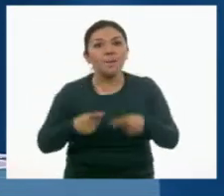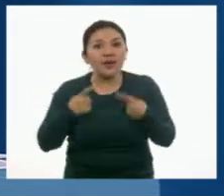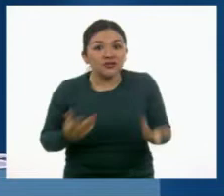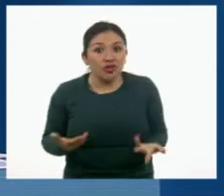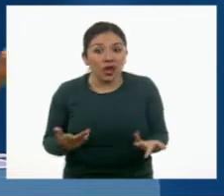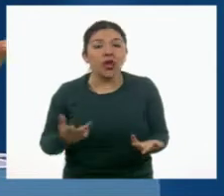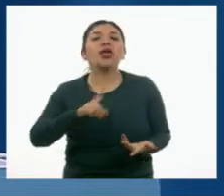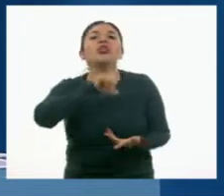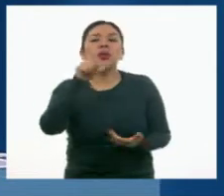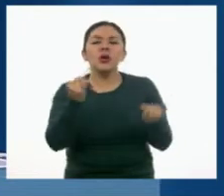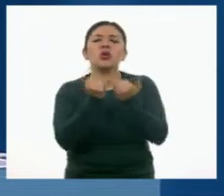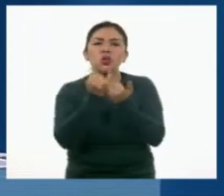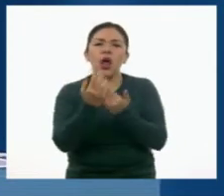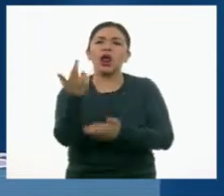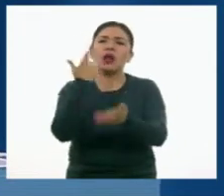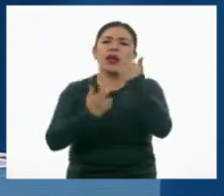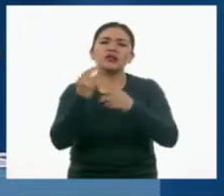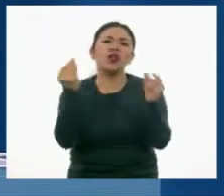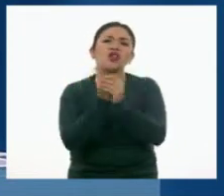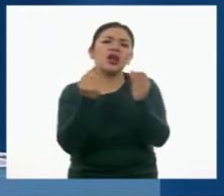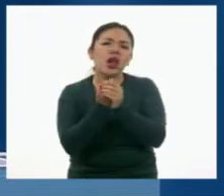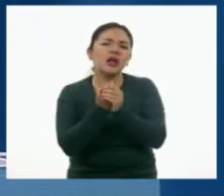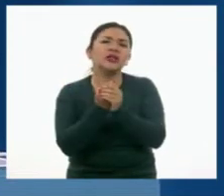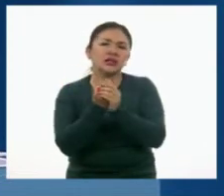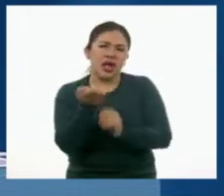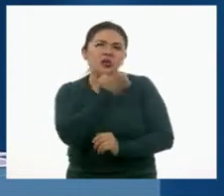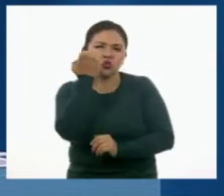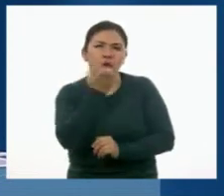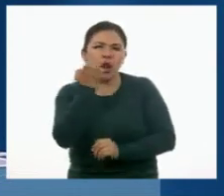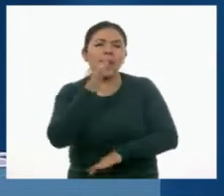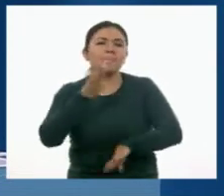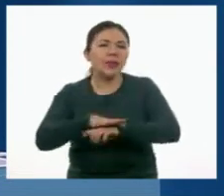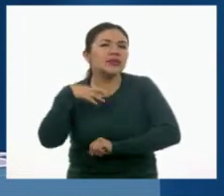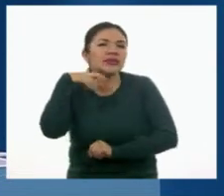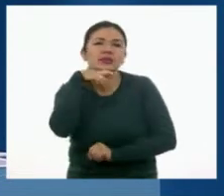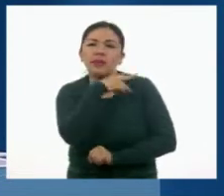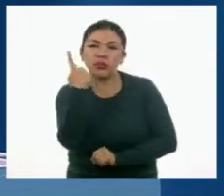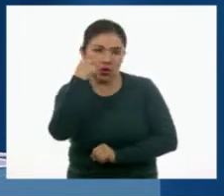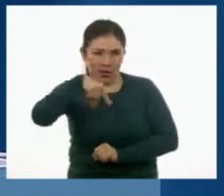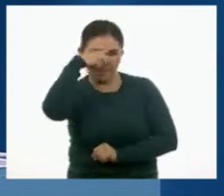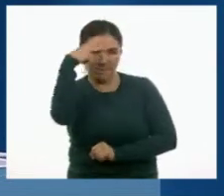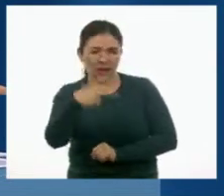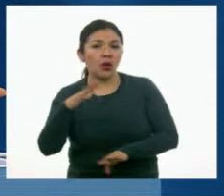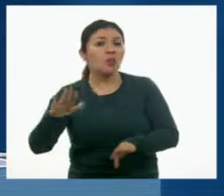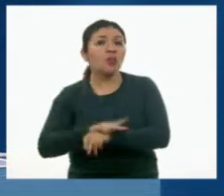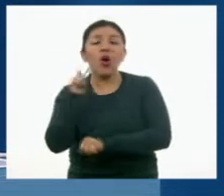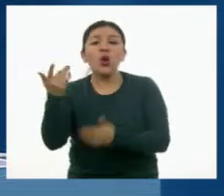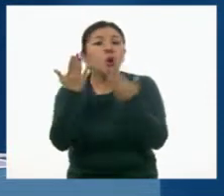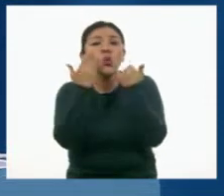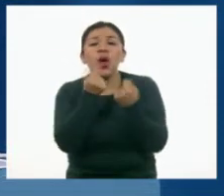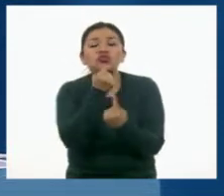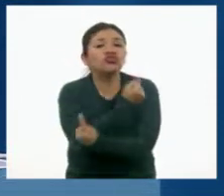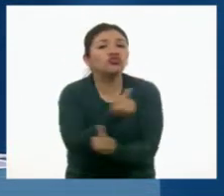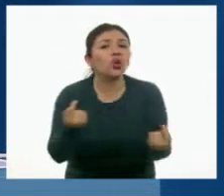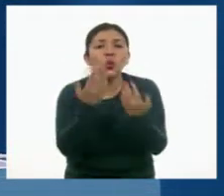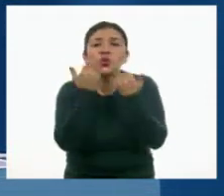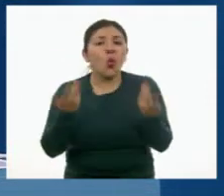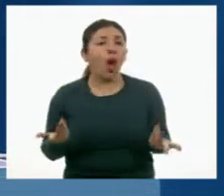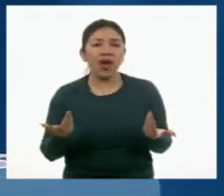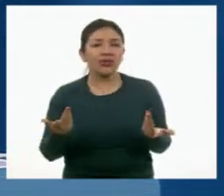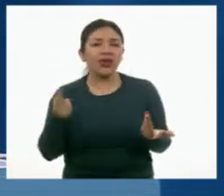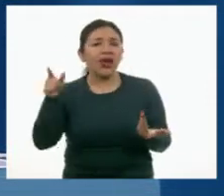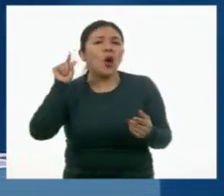se regresó a clases de una manera más rápida que en nuestro país porque no hay tantos niños. Entonces no hay